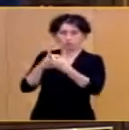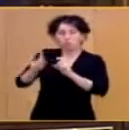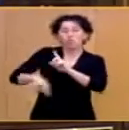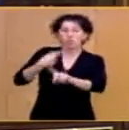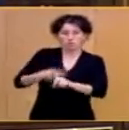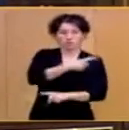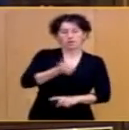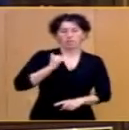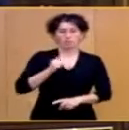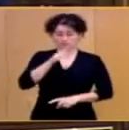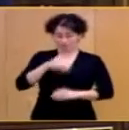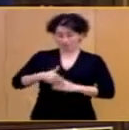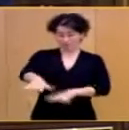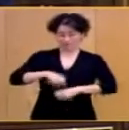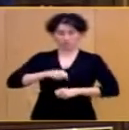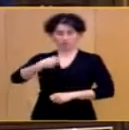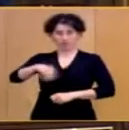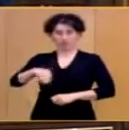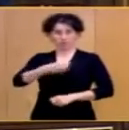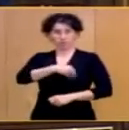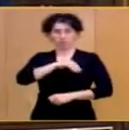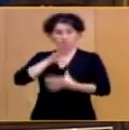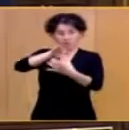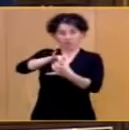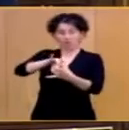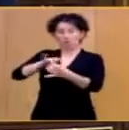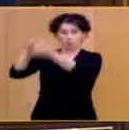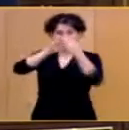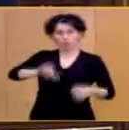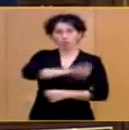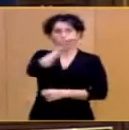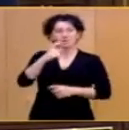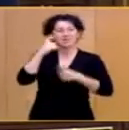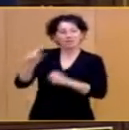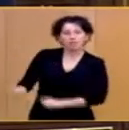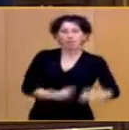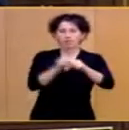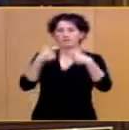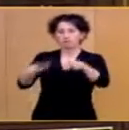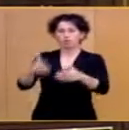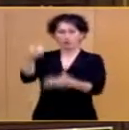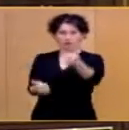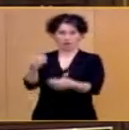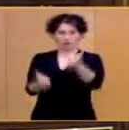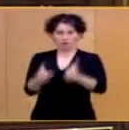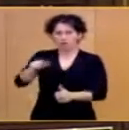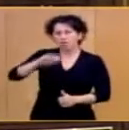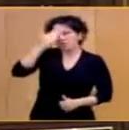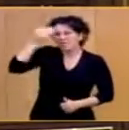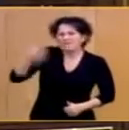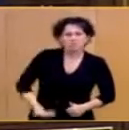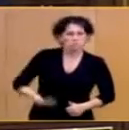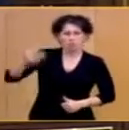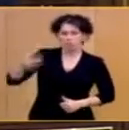la presidencia española de la Unión Europea para defender al sector lácteo, un sector vital para el sostenimiento de